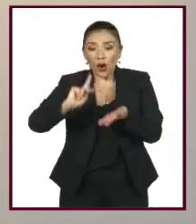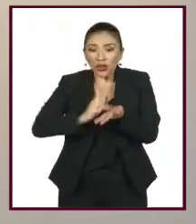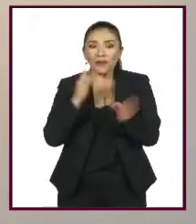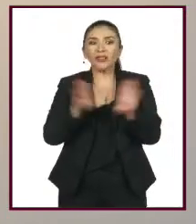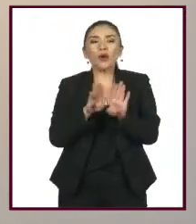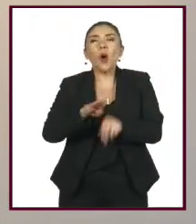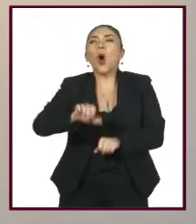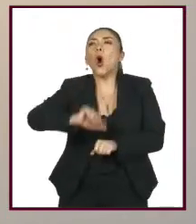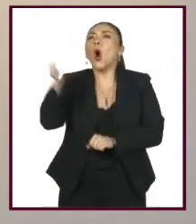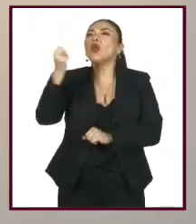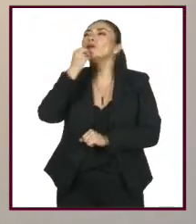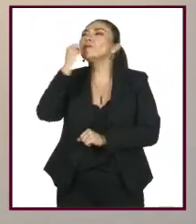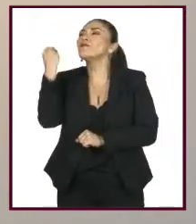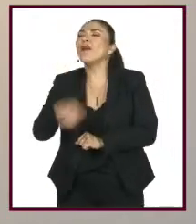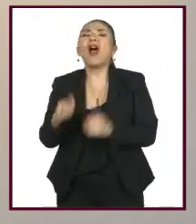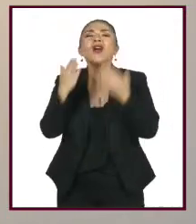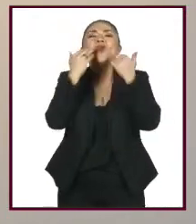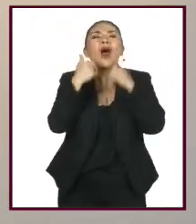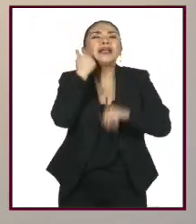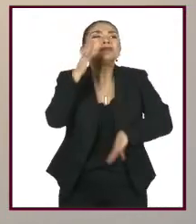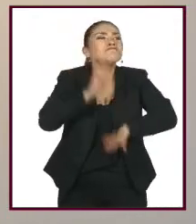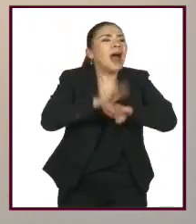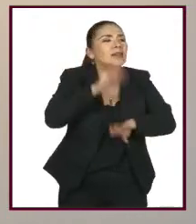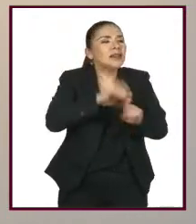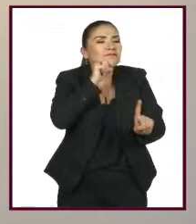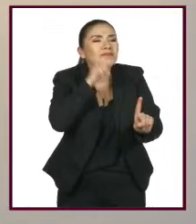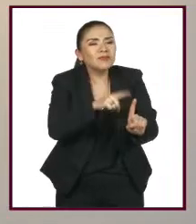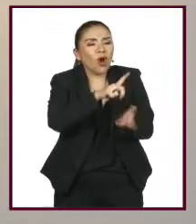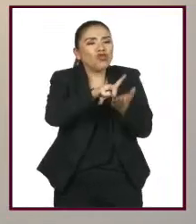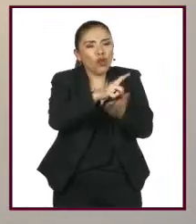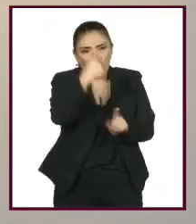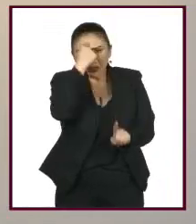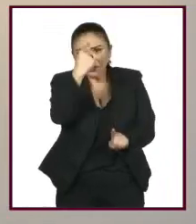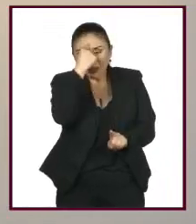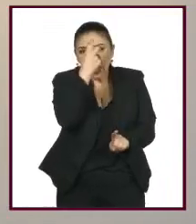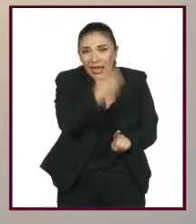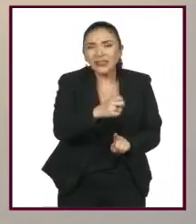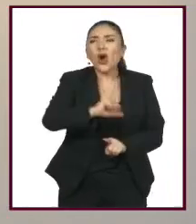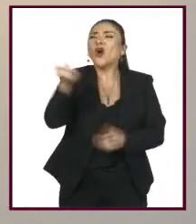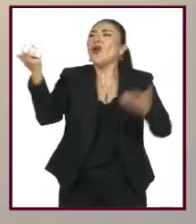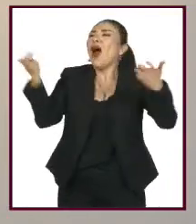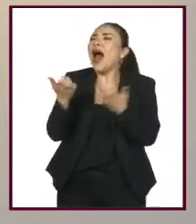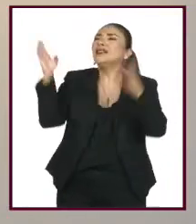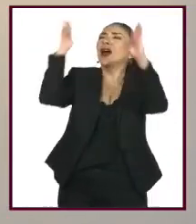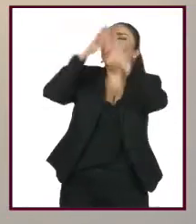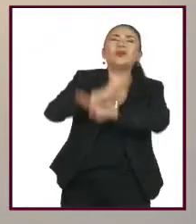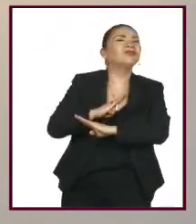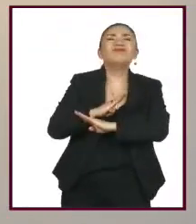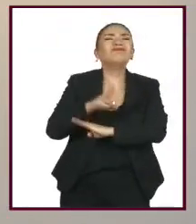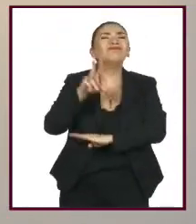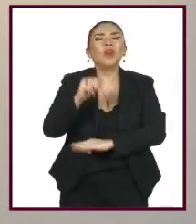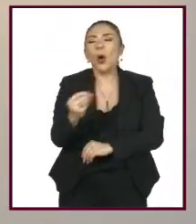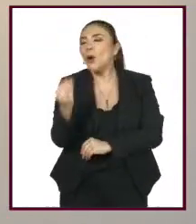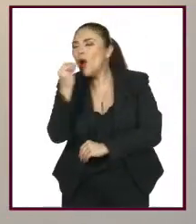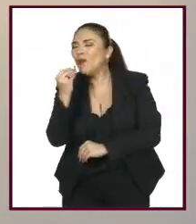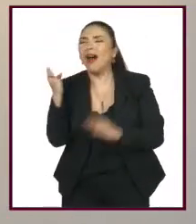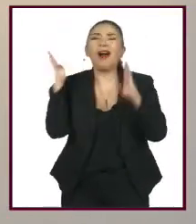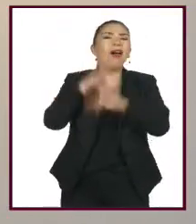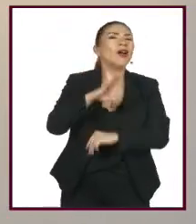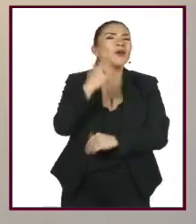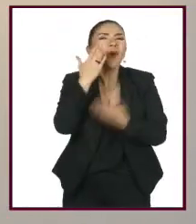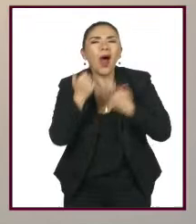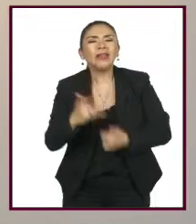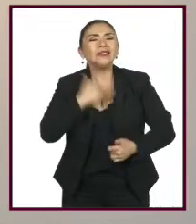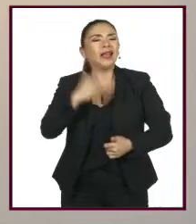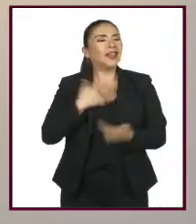otra satisfacción o otra sensación de placer en otras actividades, como los alimentos,